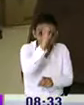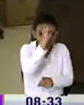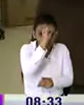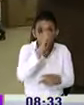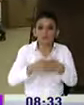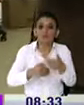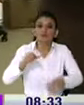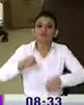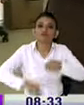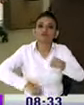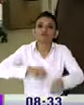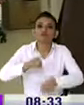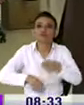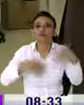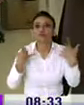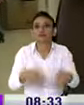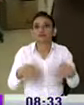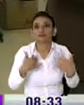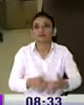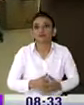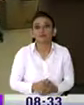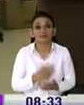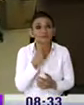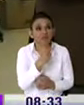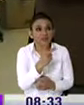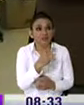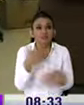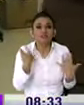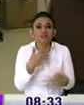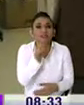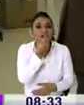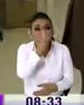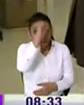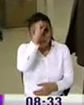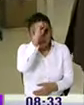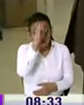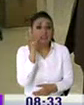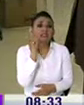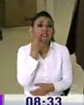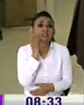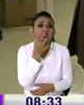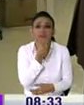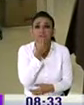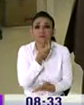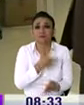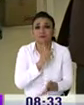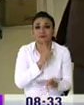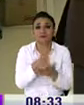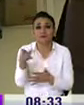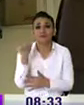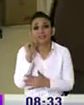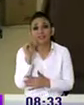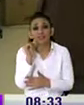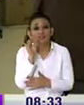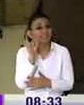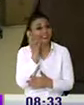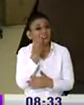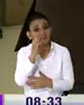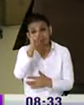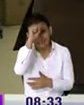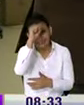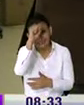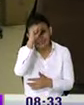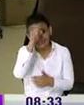Sí, sí, le dije era el Averito, vio hornado y dijo, ¡no, qué rico! Una delicia la comida de allá del cantón Rumiñahui. Ese hornadito con